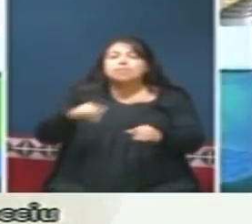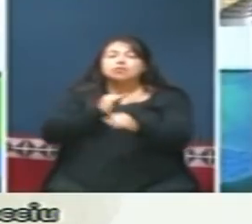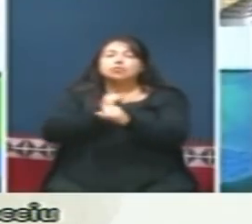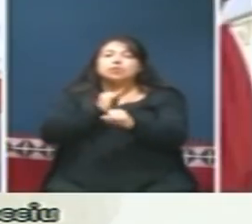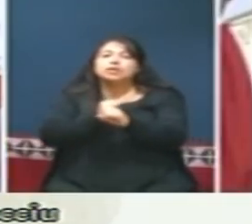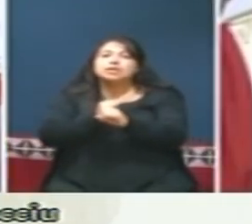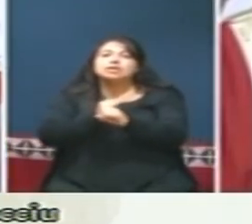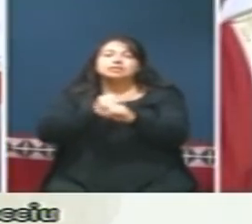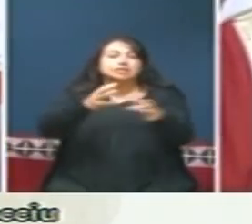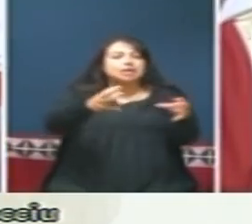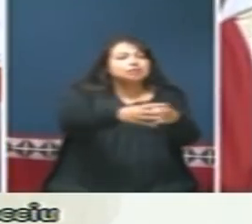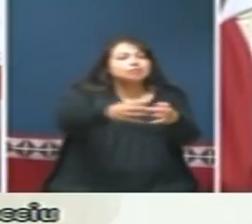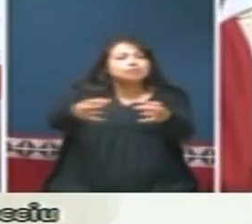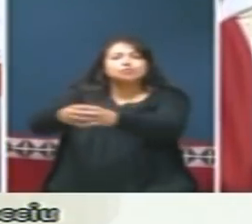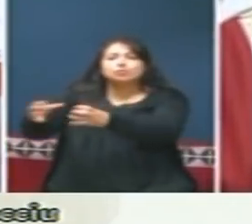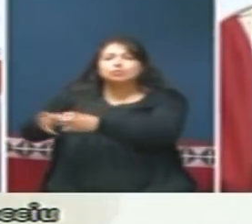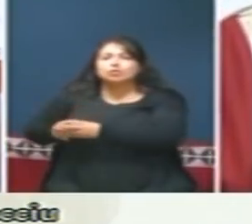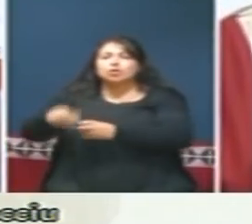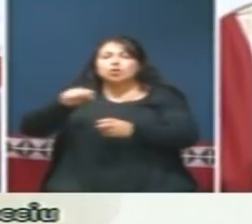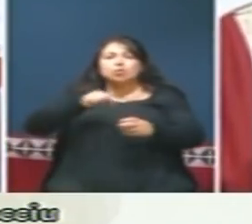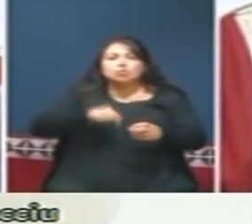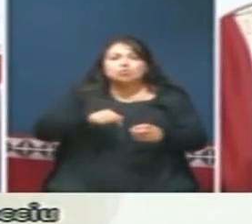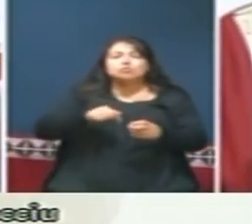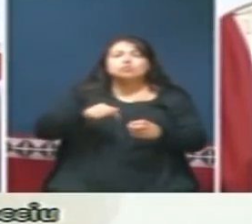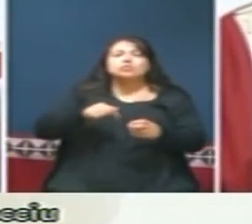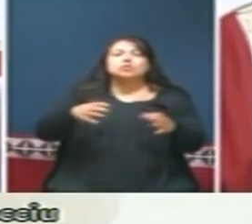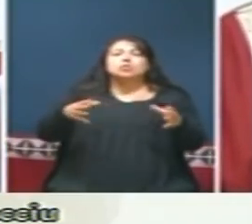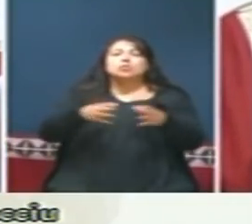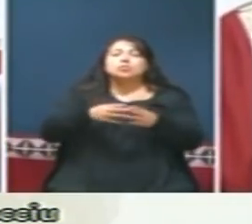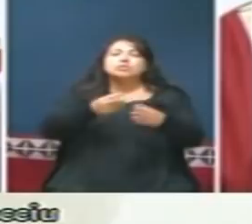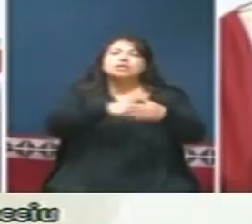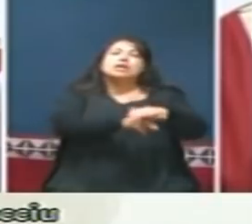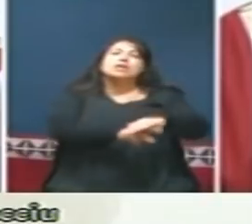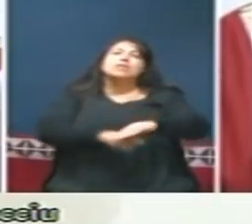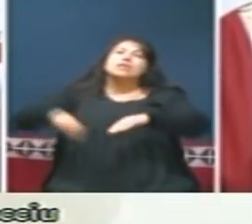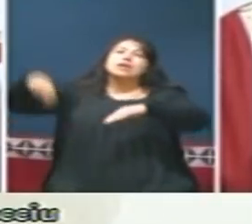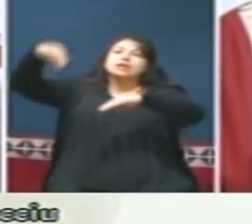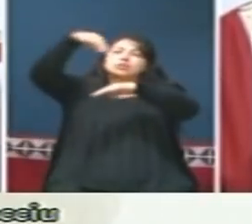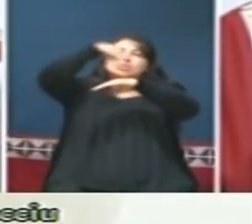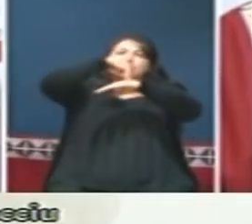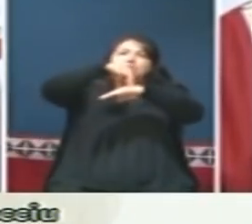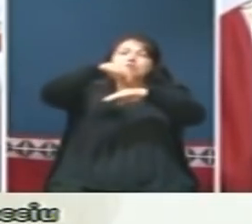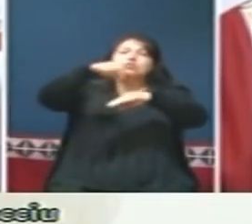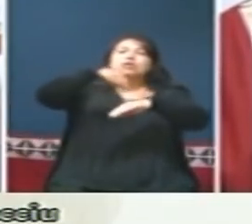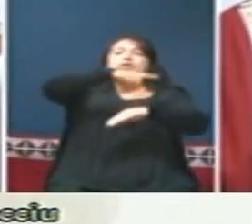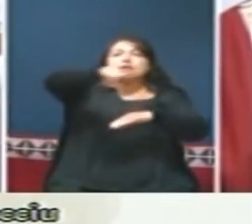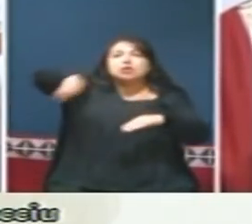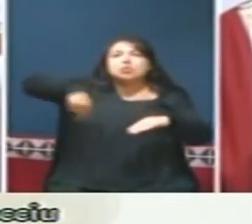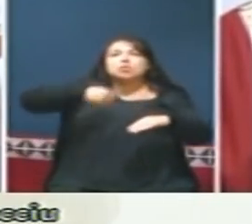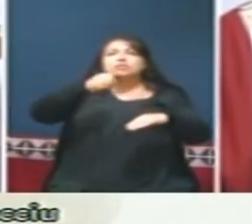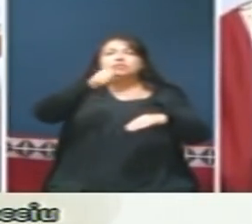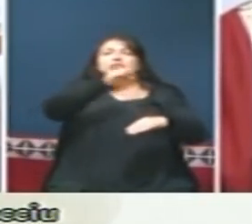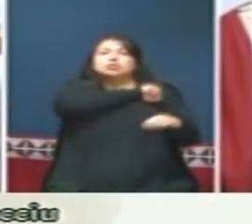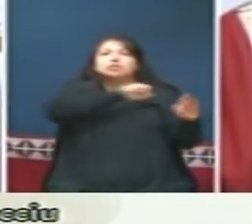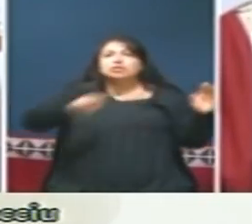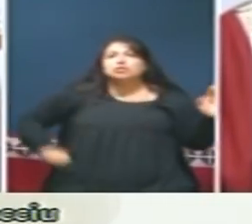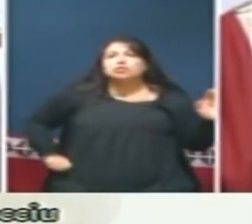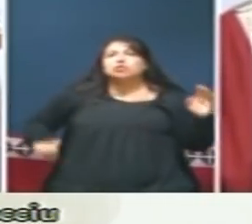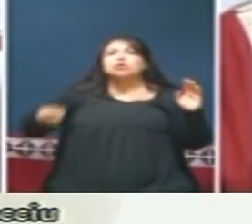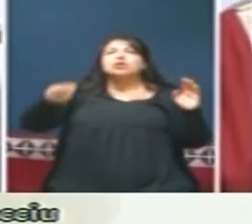aquí en el día santísimo de la resurrección de nuestro Señor Jesucristo, y con el Papa